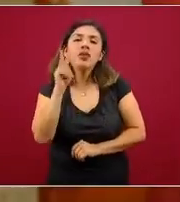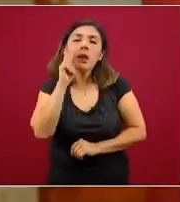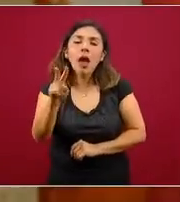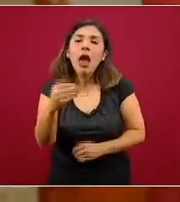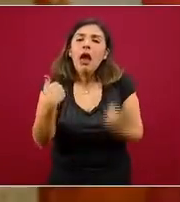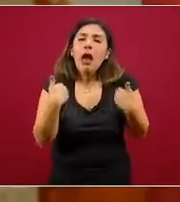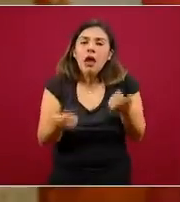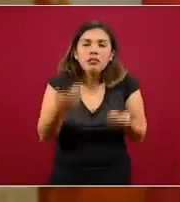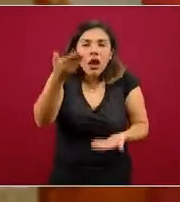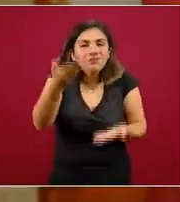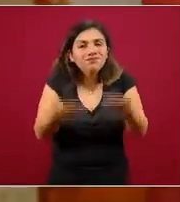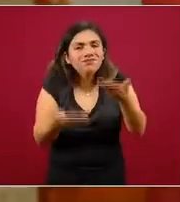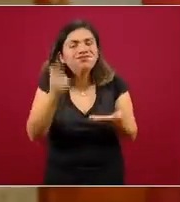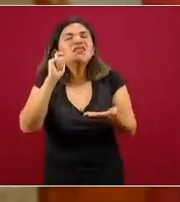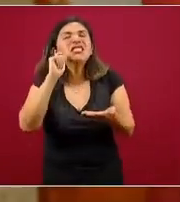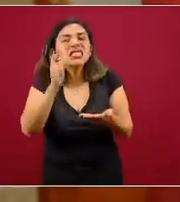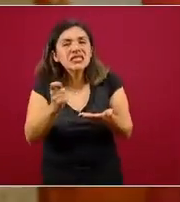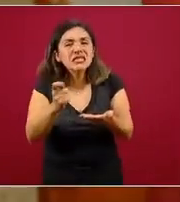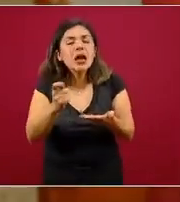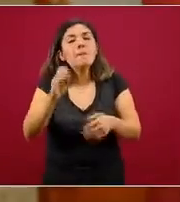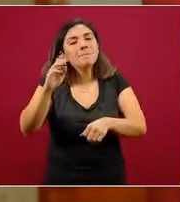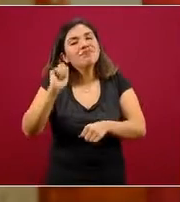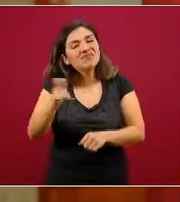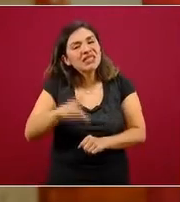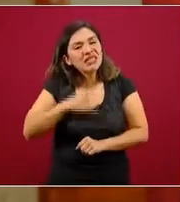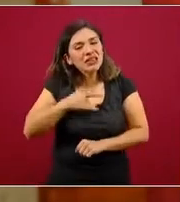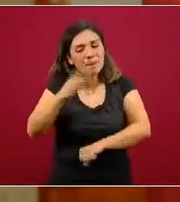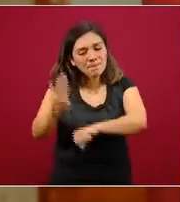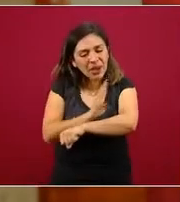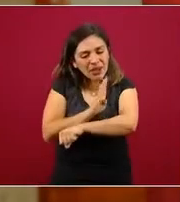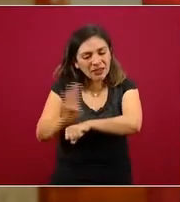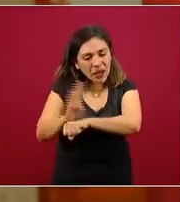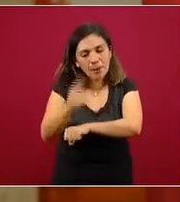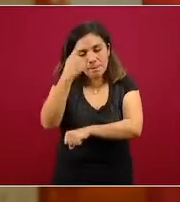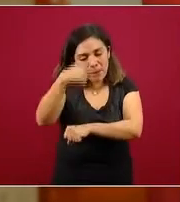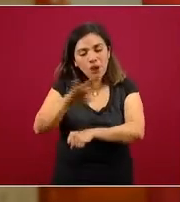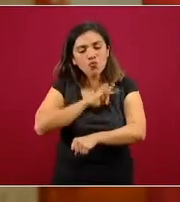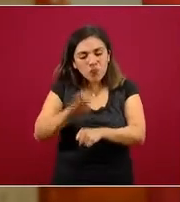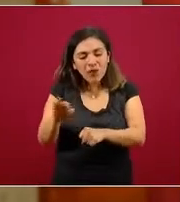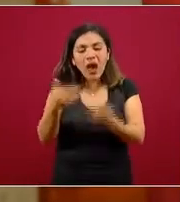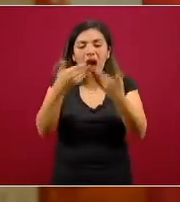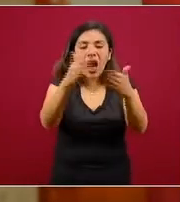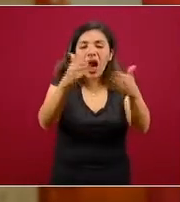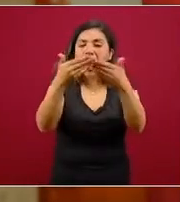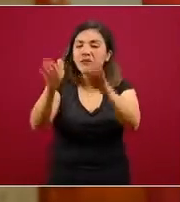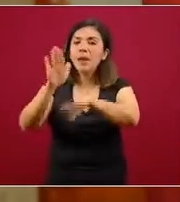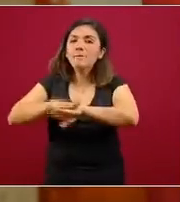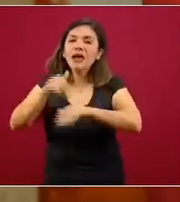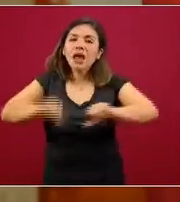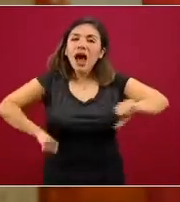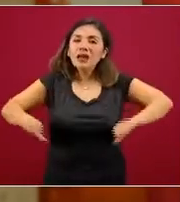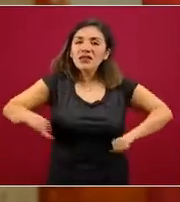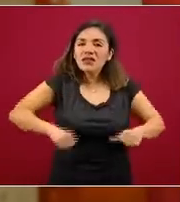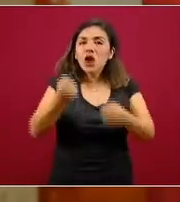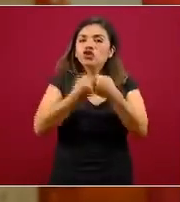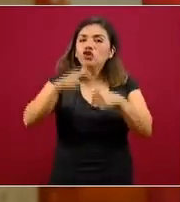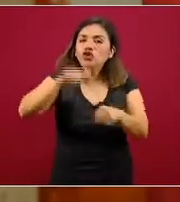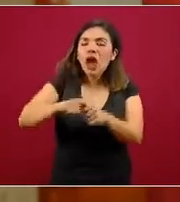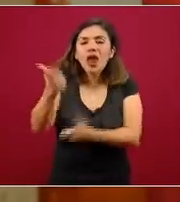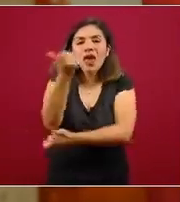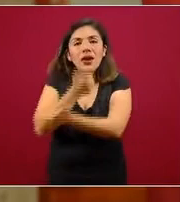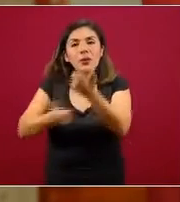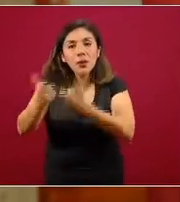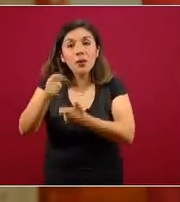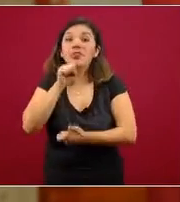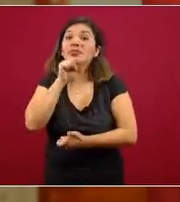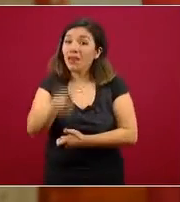ese balance en relación al bienestar y a la reactivación de las actividades sociales y